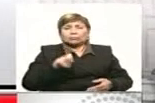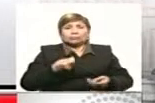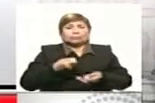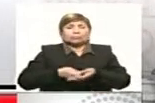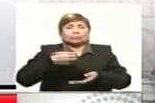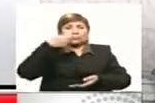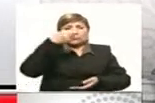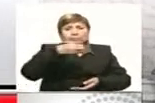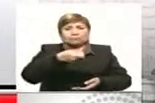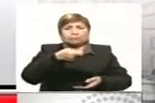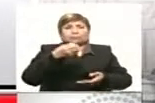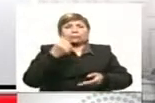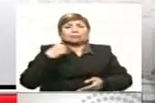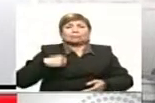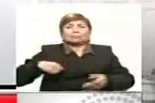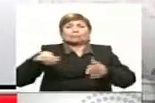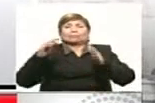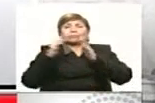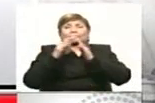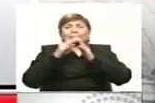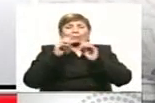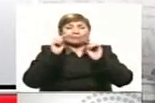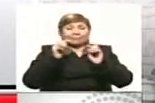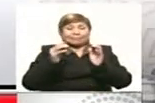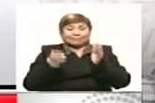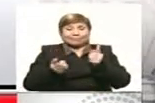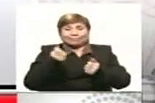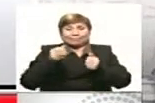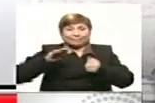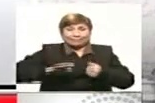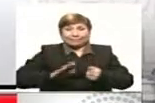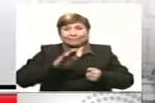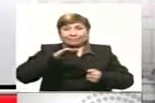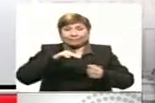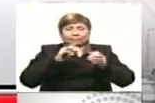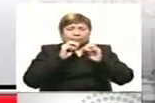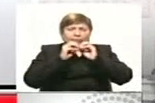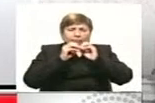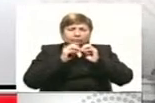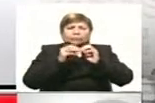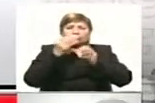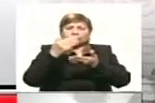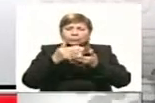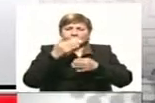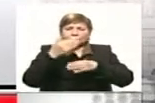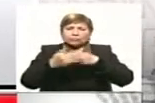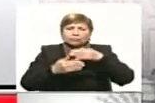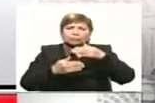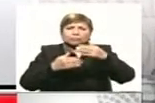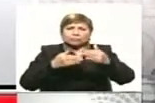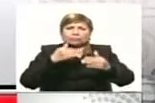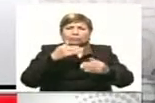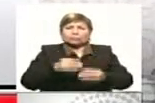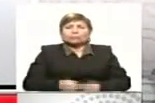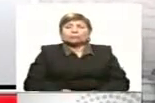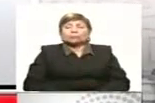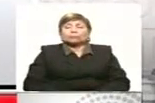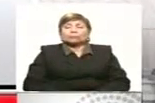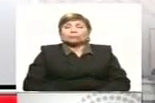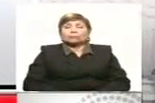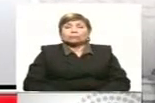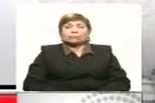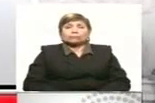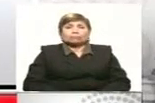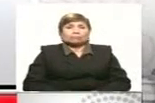transferirle directamente a las municipalidades para que esas pequeñas vías rurales puedan tener un mantenimiento continuo. Usted sabe que ahora se